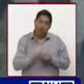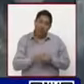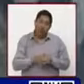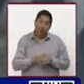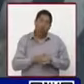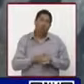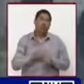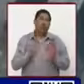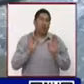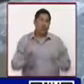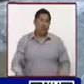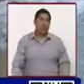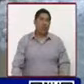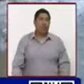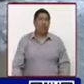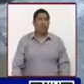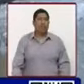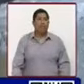suavemente.